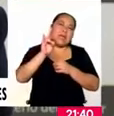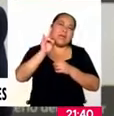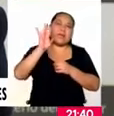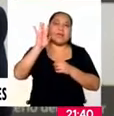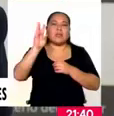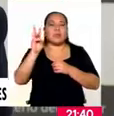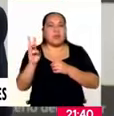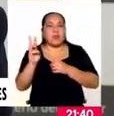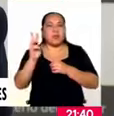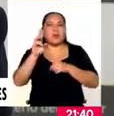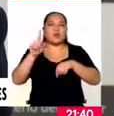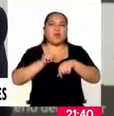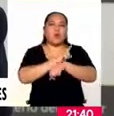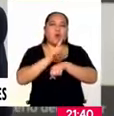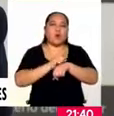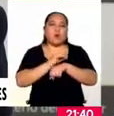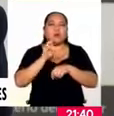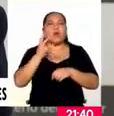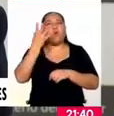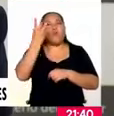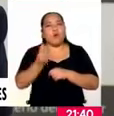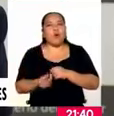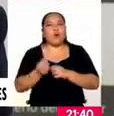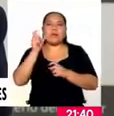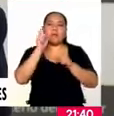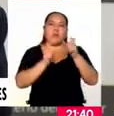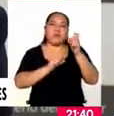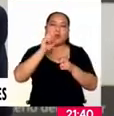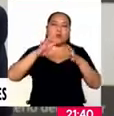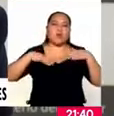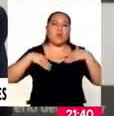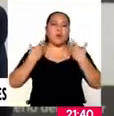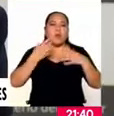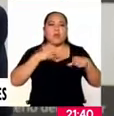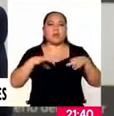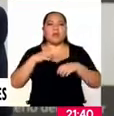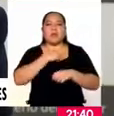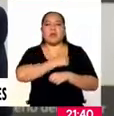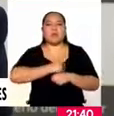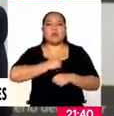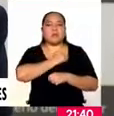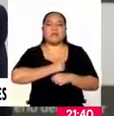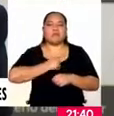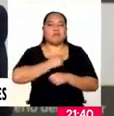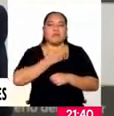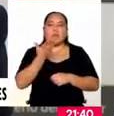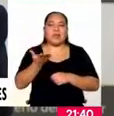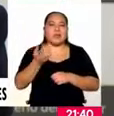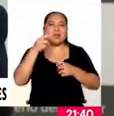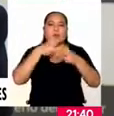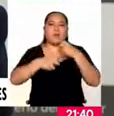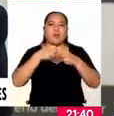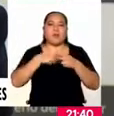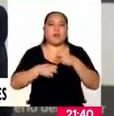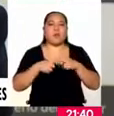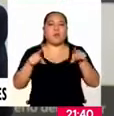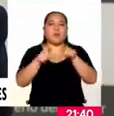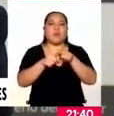que solamente pocas personas pueden hacerlo, y lamentamos realmente esta situación.